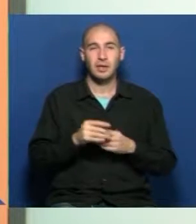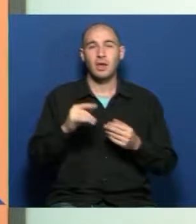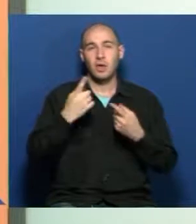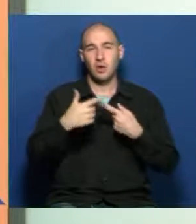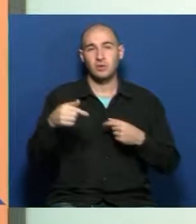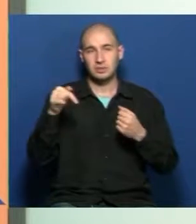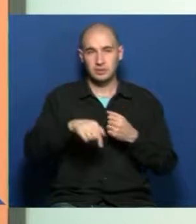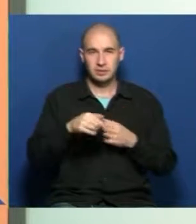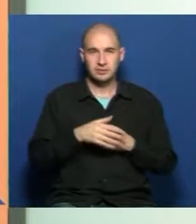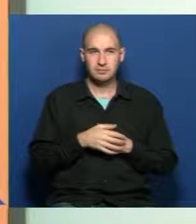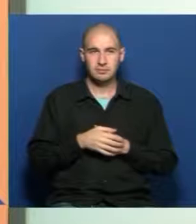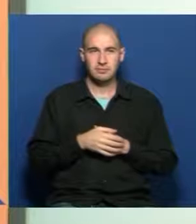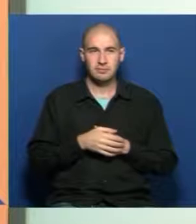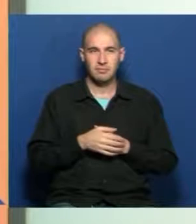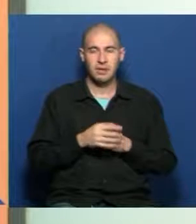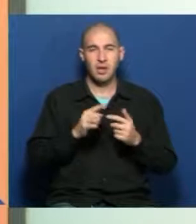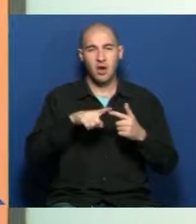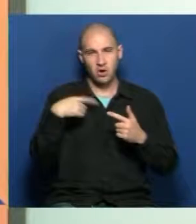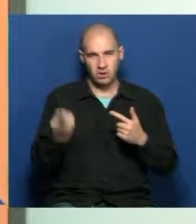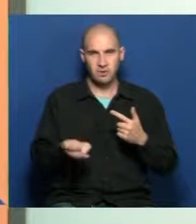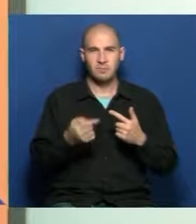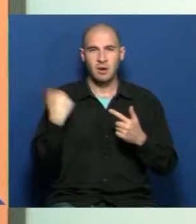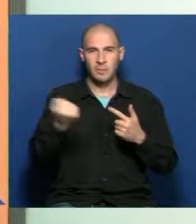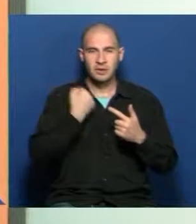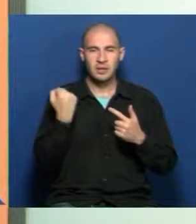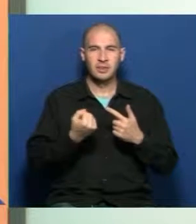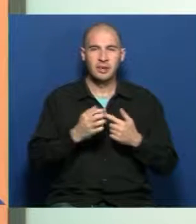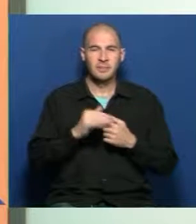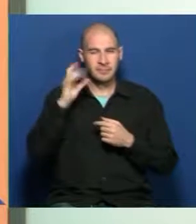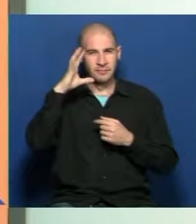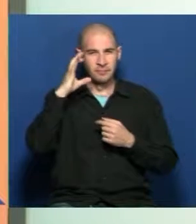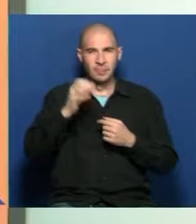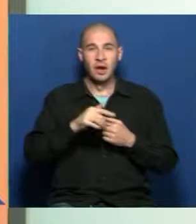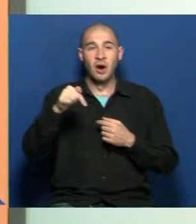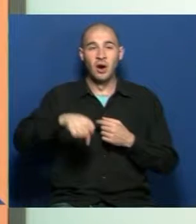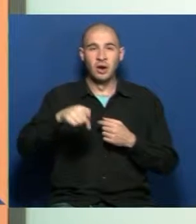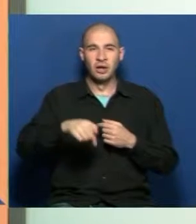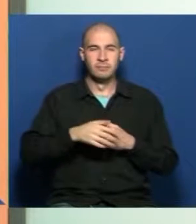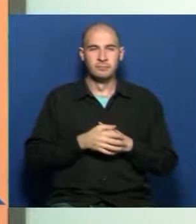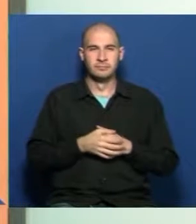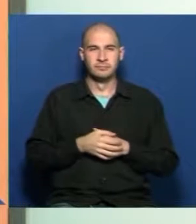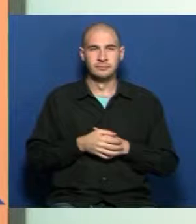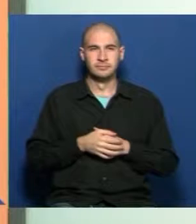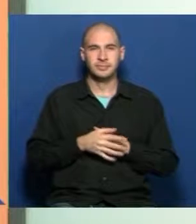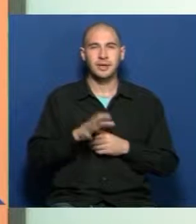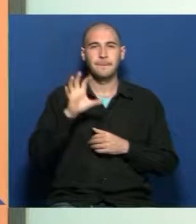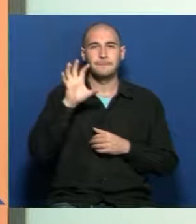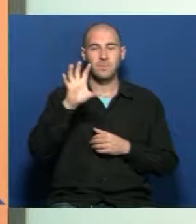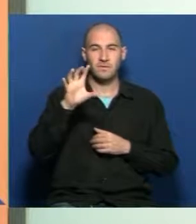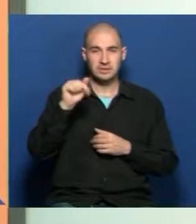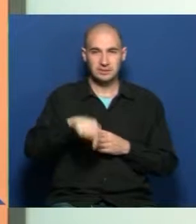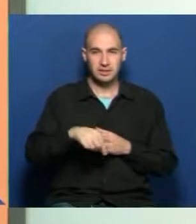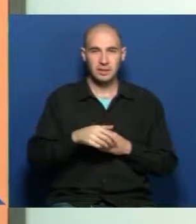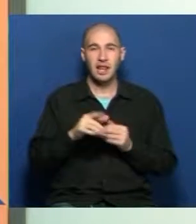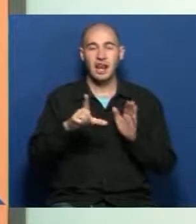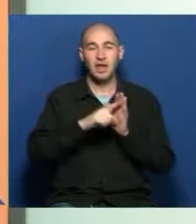aspectos. El otro que es muy importante, hay que recordar que hoy la provincia, por